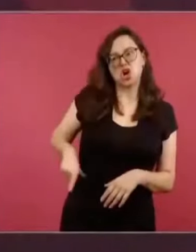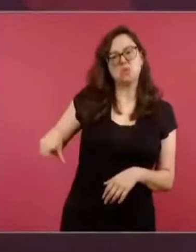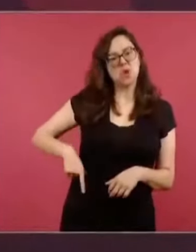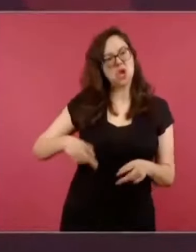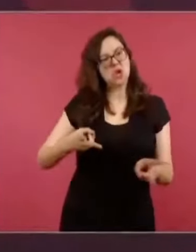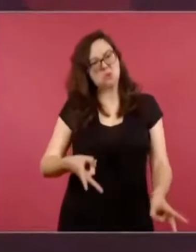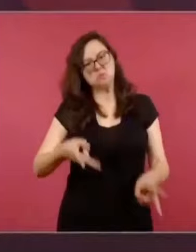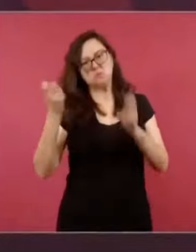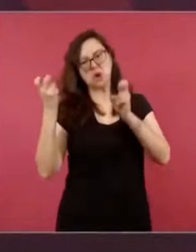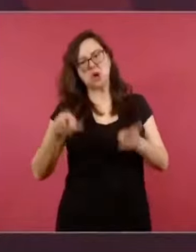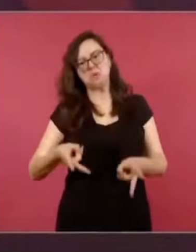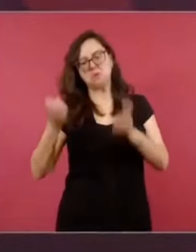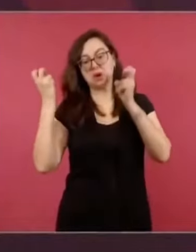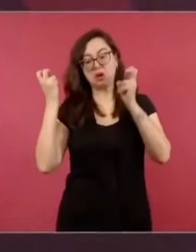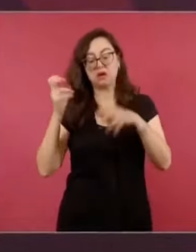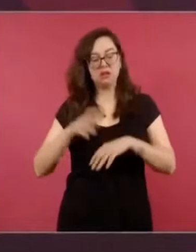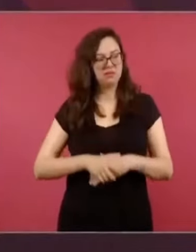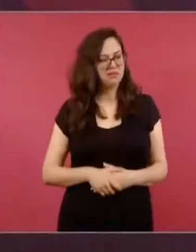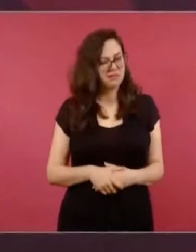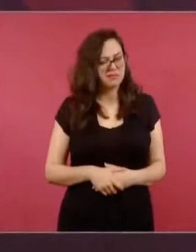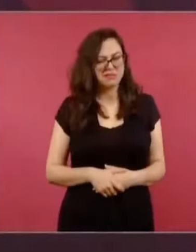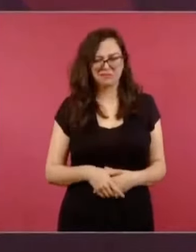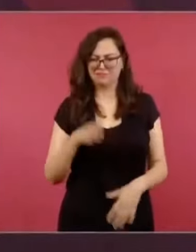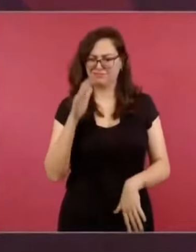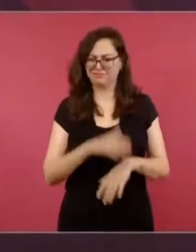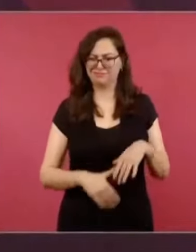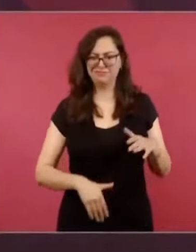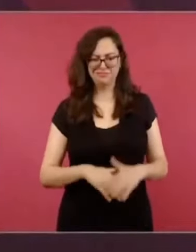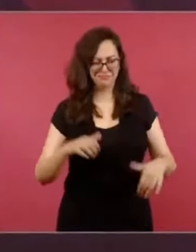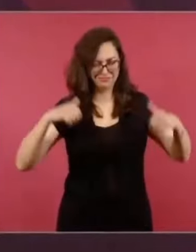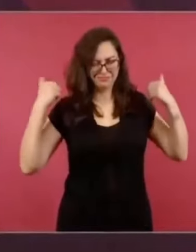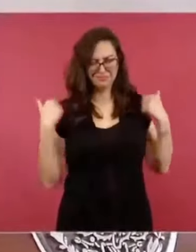Ahora sí que, como dicen los jóvenes, zafo. Ahora,